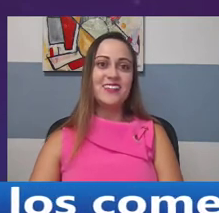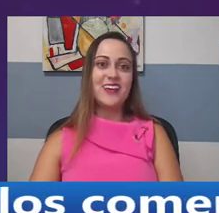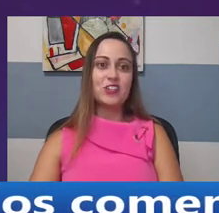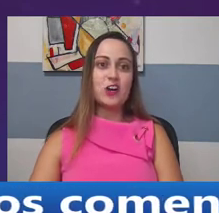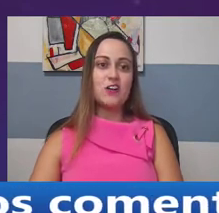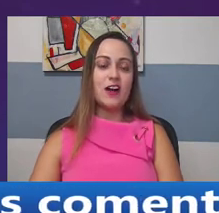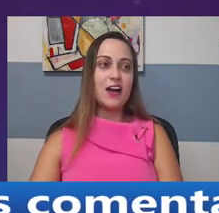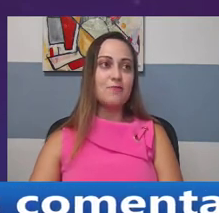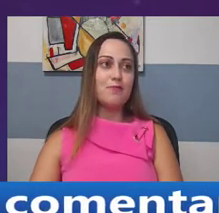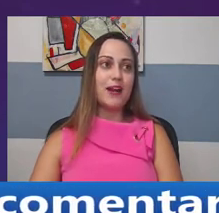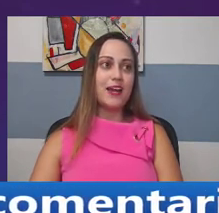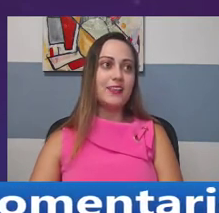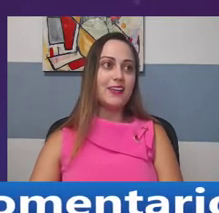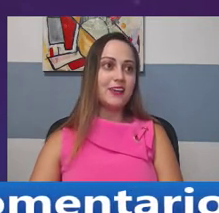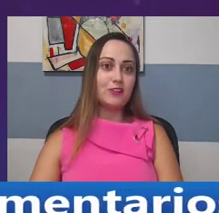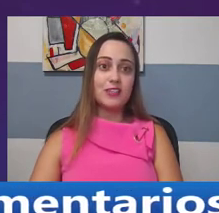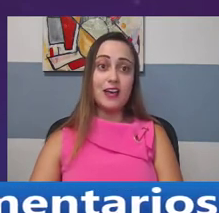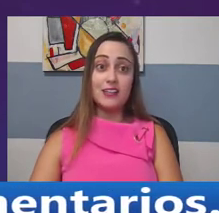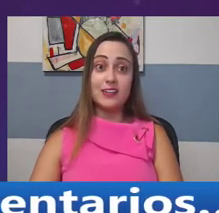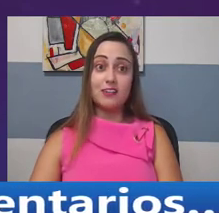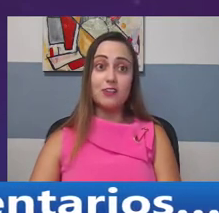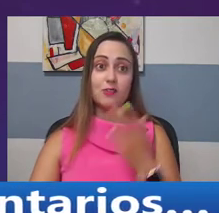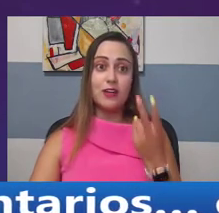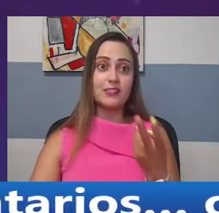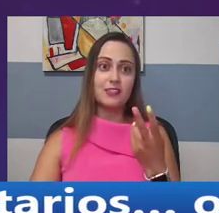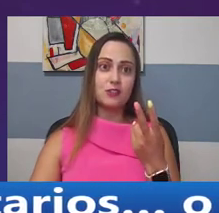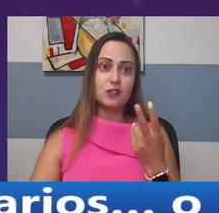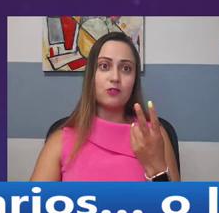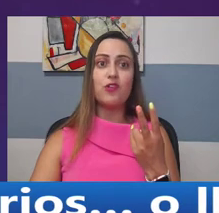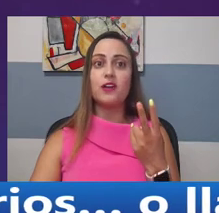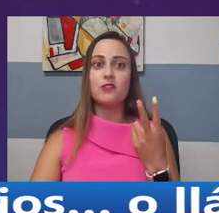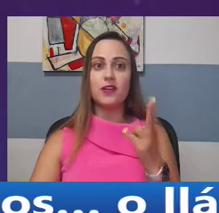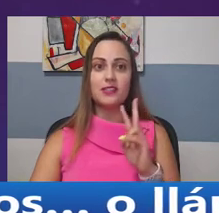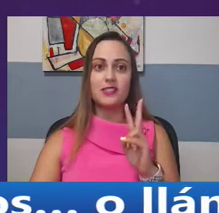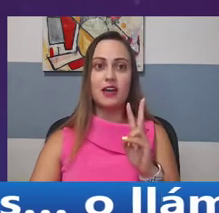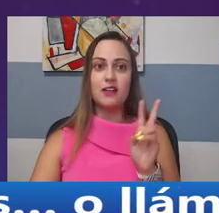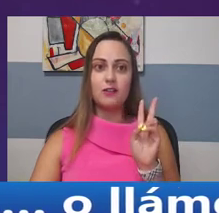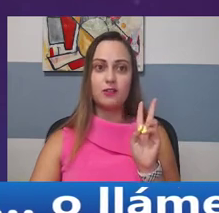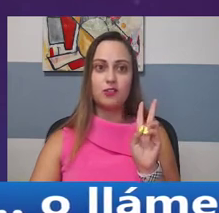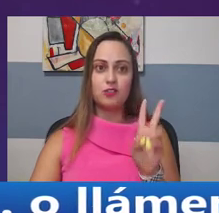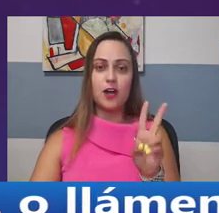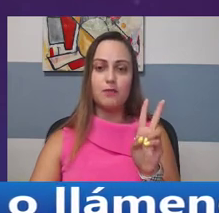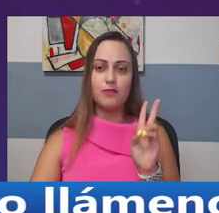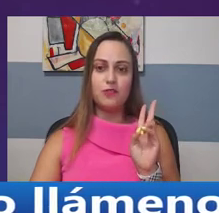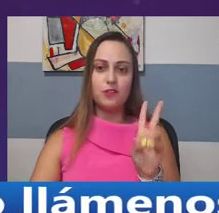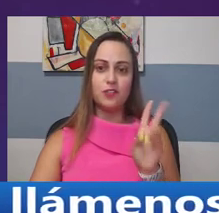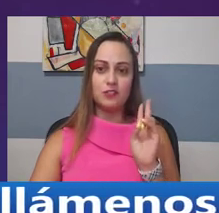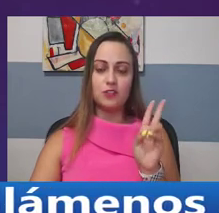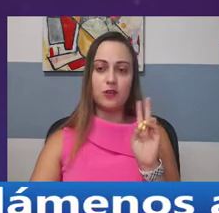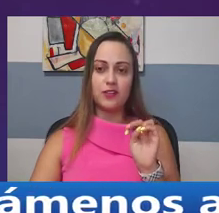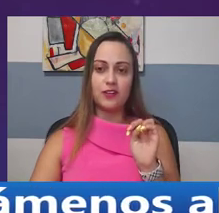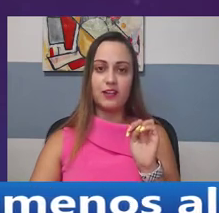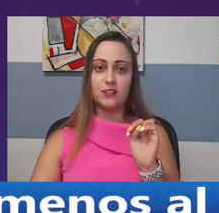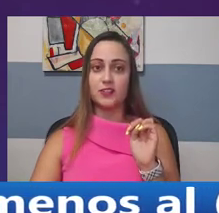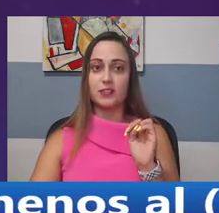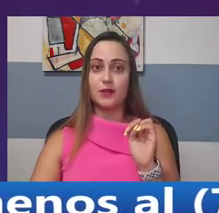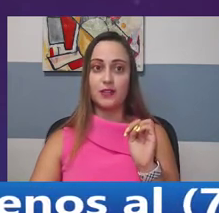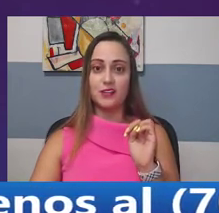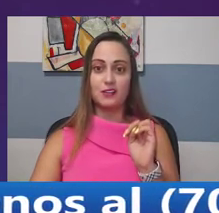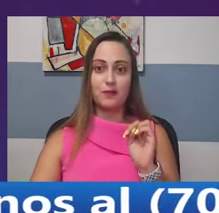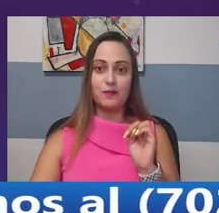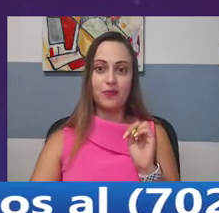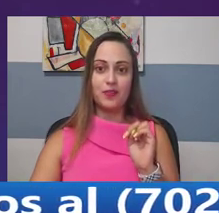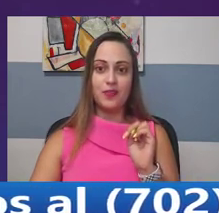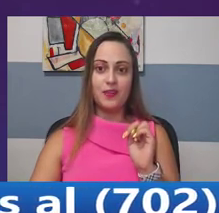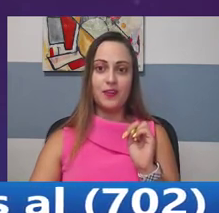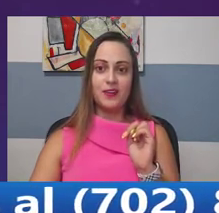Bueno. De hecho, para la gente que nos ha sabido, es este segundo año que has estado en los top 250 realtos en Las